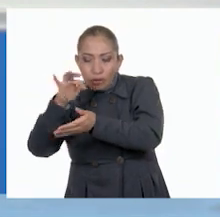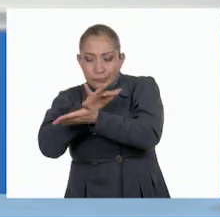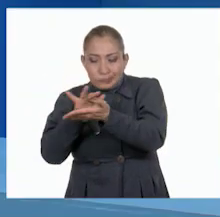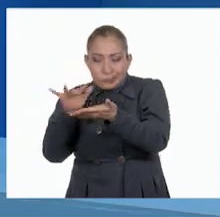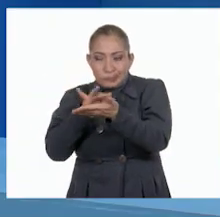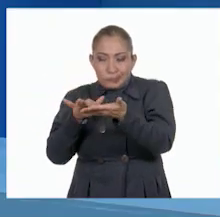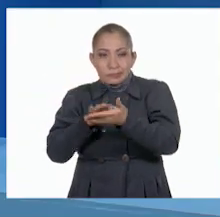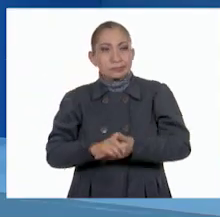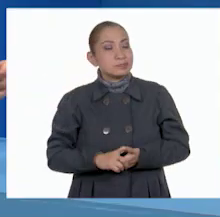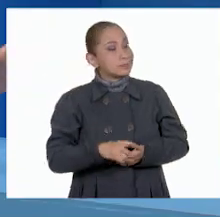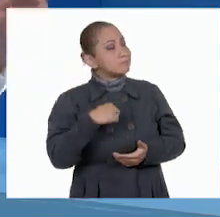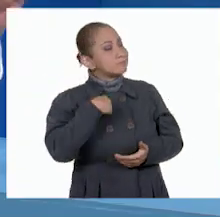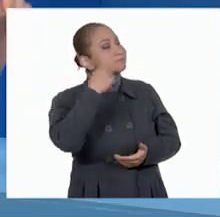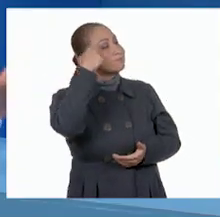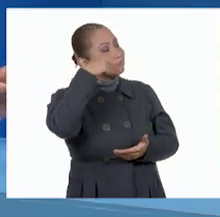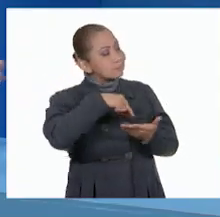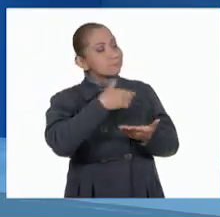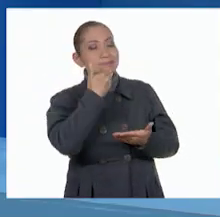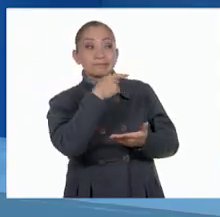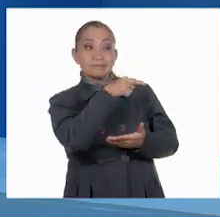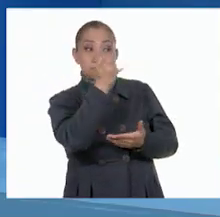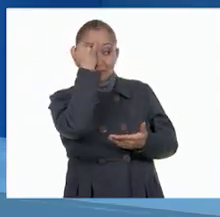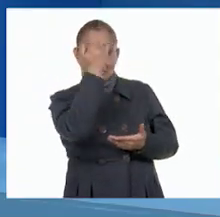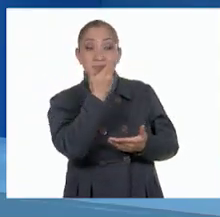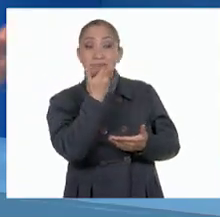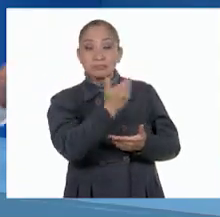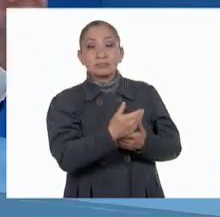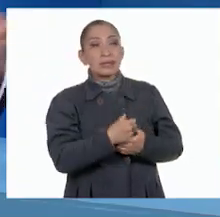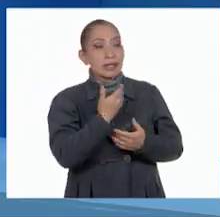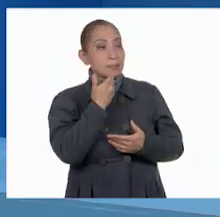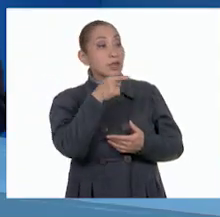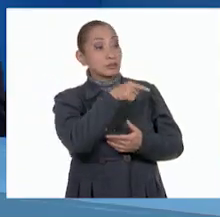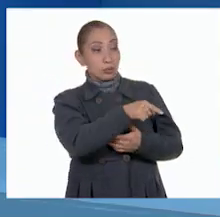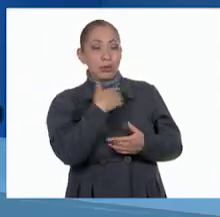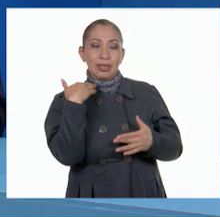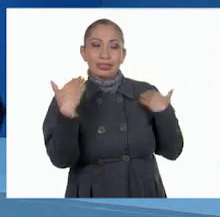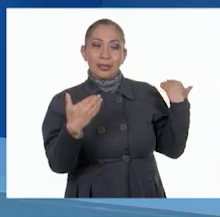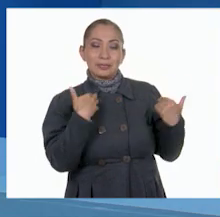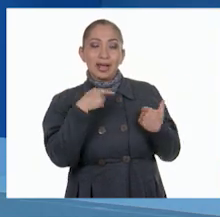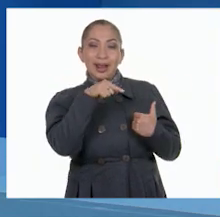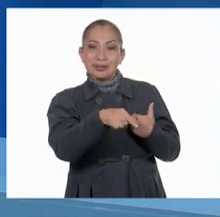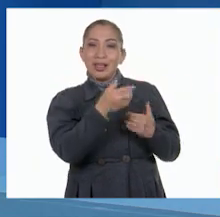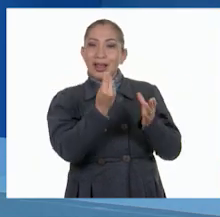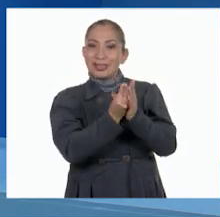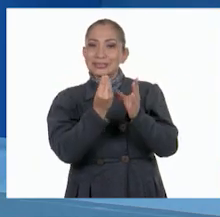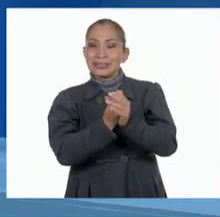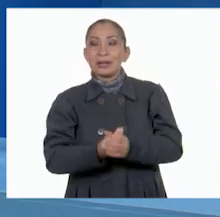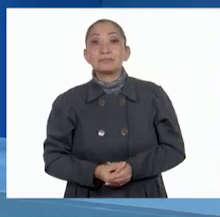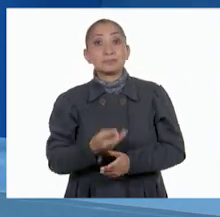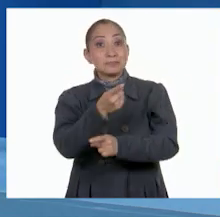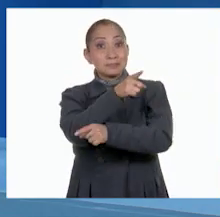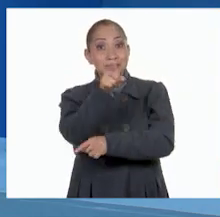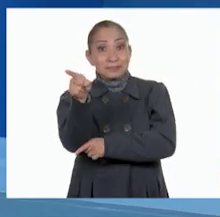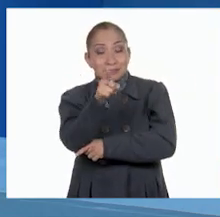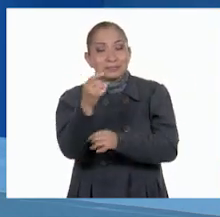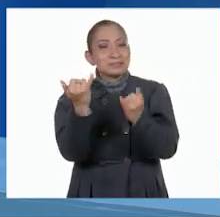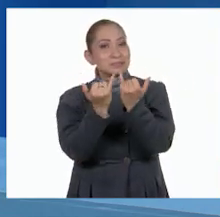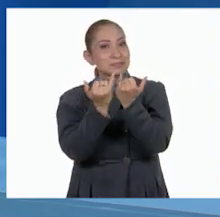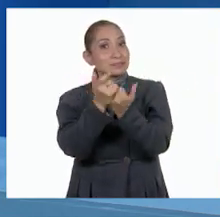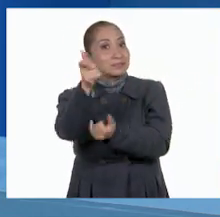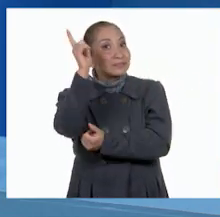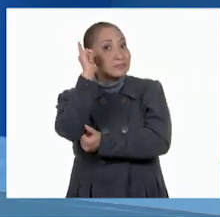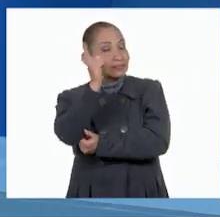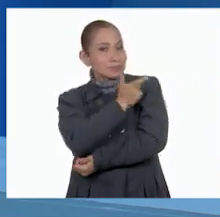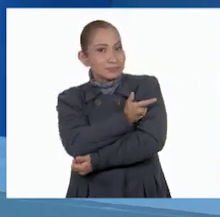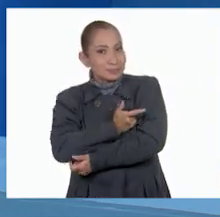textos. Me parece excelente idea, Raulito. Y qué bueno que te hayas divertido con esta sesión. Y ustedes también espero que se